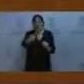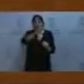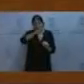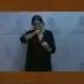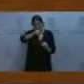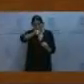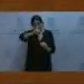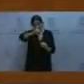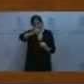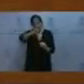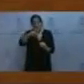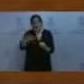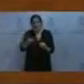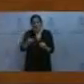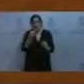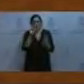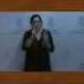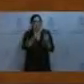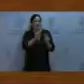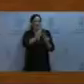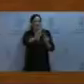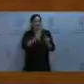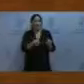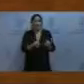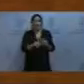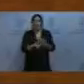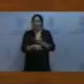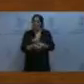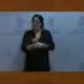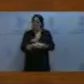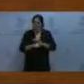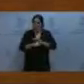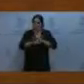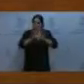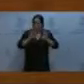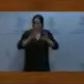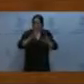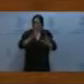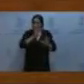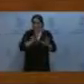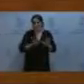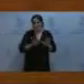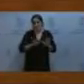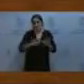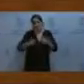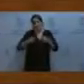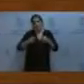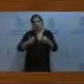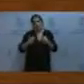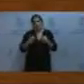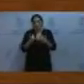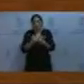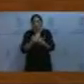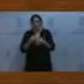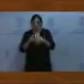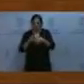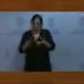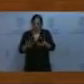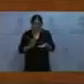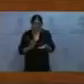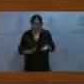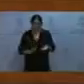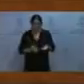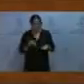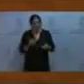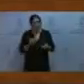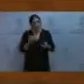yo lo he visto y me suena la típica cacicada de adjudicar un contrato negociado a un amiguete, porque no le veo sentido al contrato. Pero mírelo usted, para que